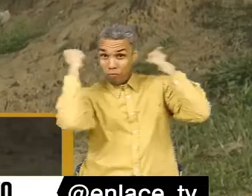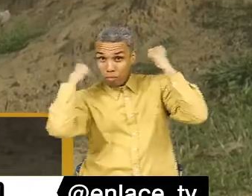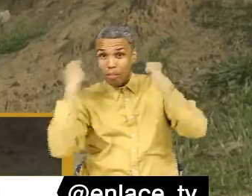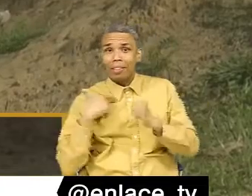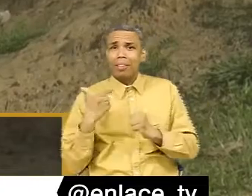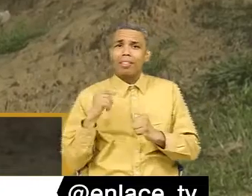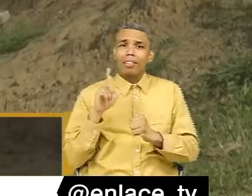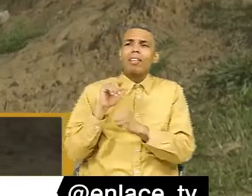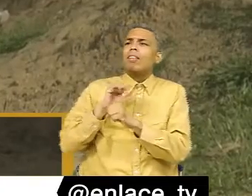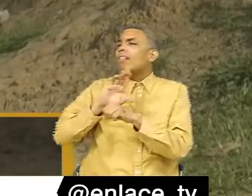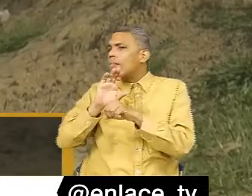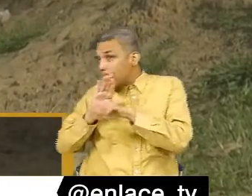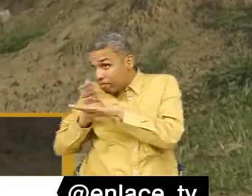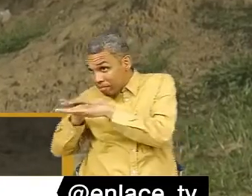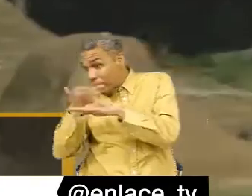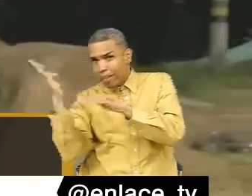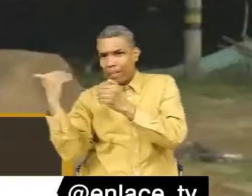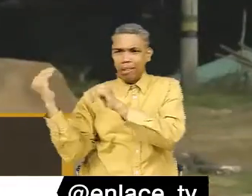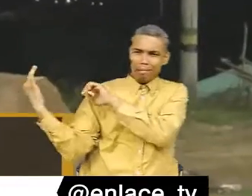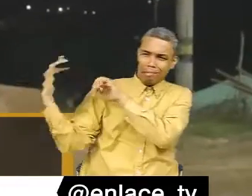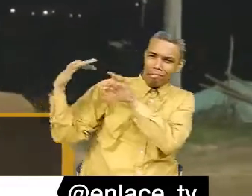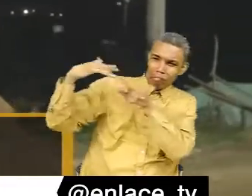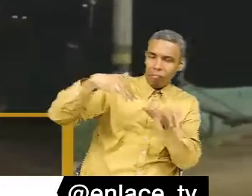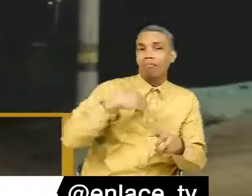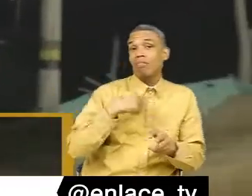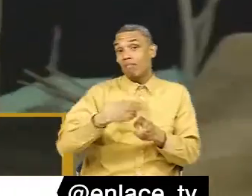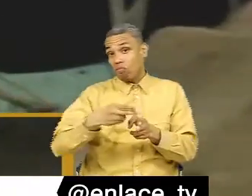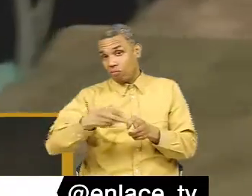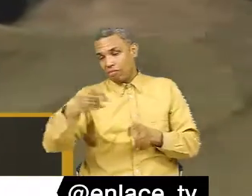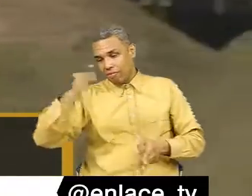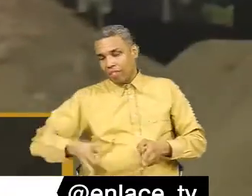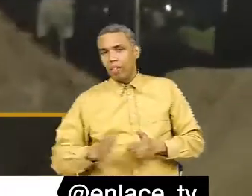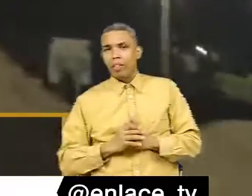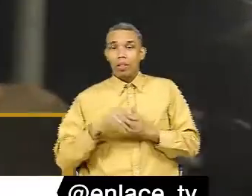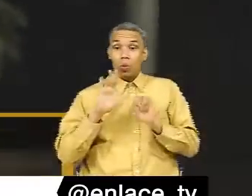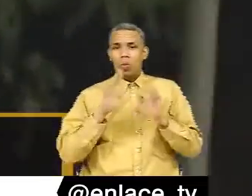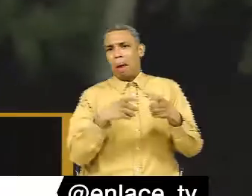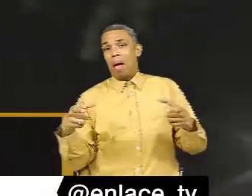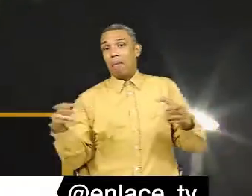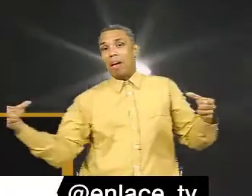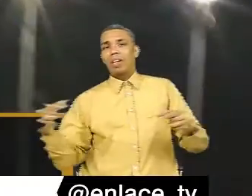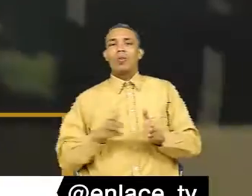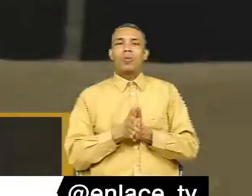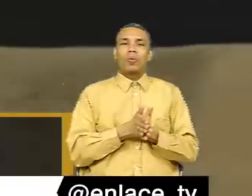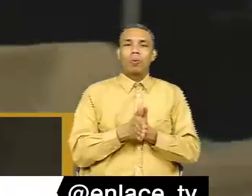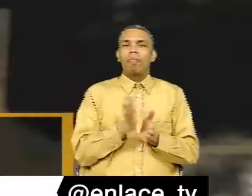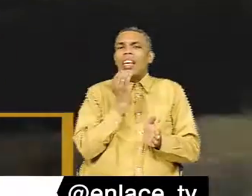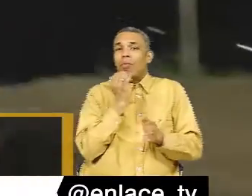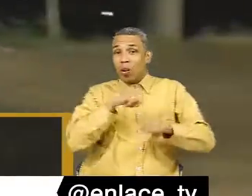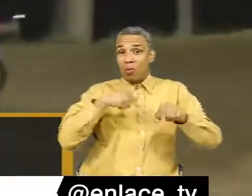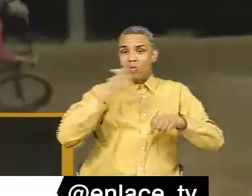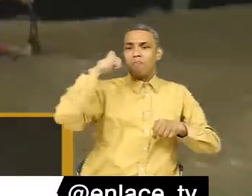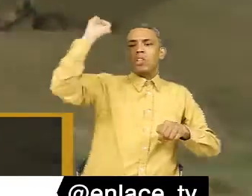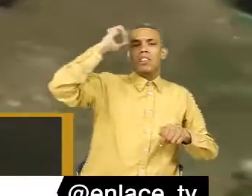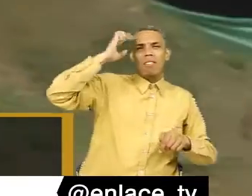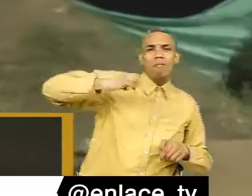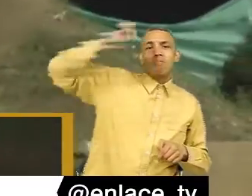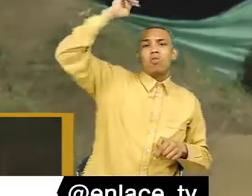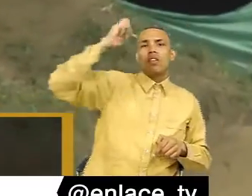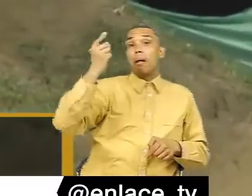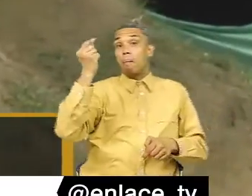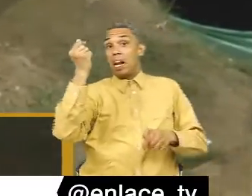evento realmente tenemos muy grandes expectativas, por lo que viene mucha gente a participar. Se premia en efectivo para las categorías de profesional y